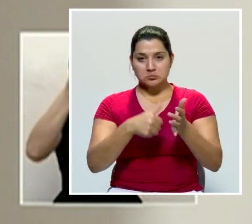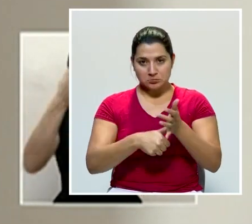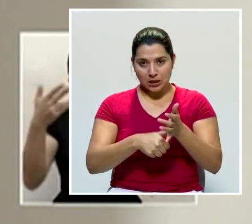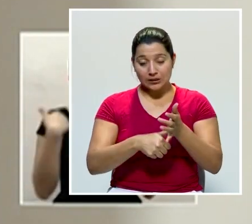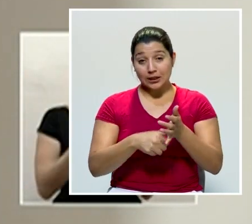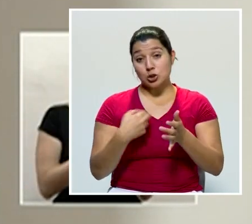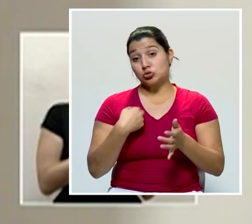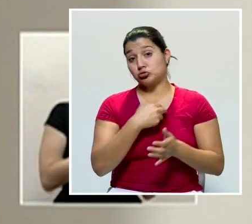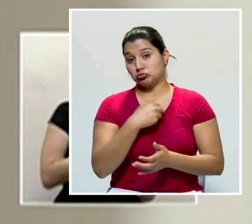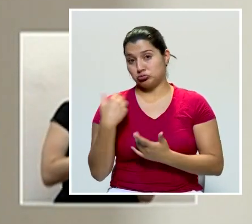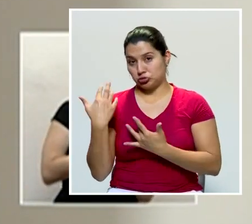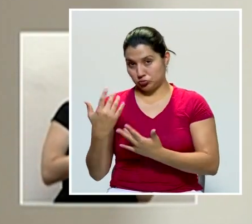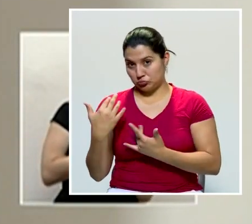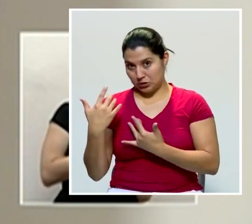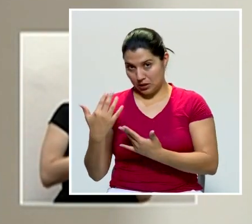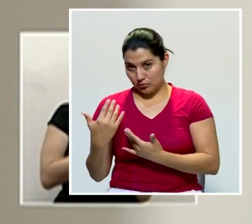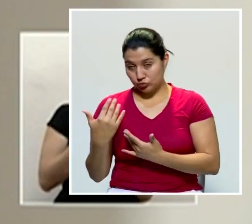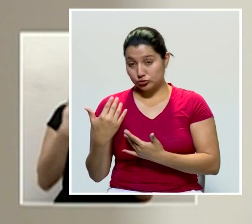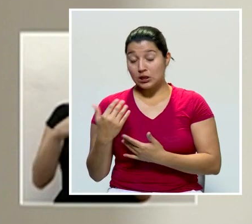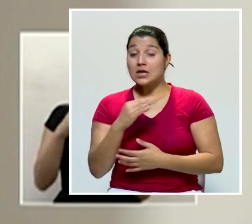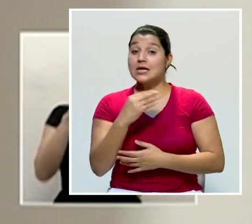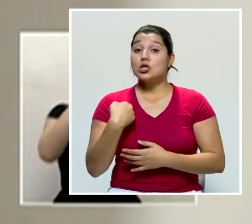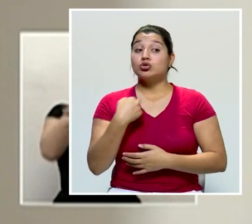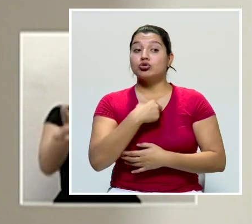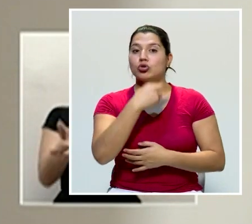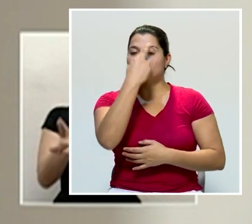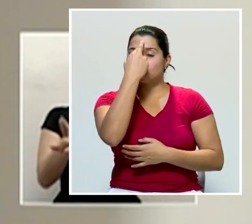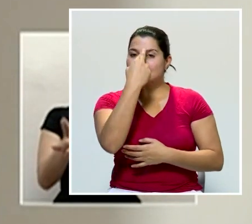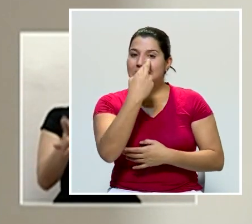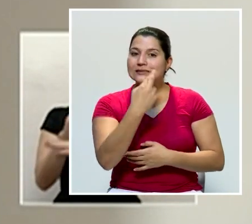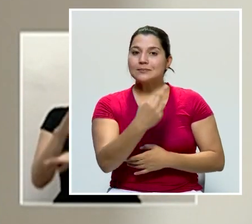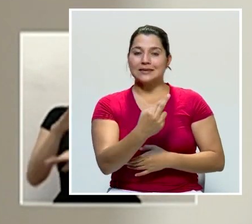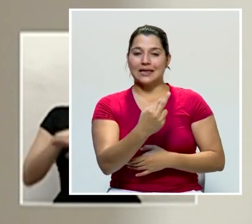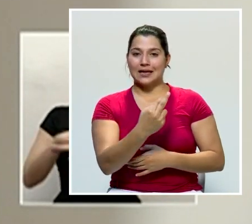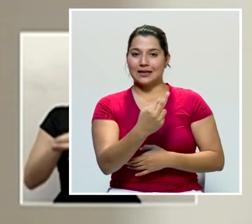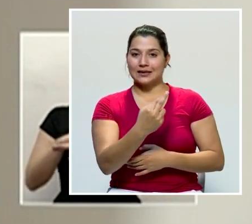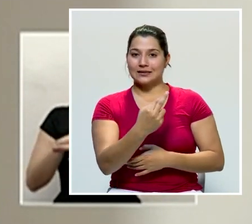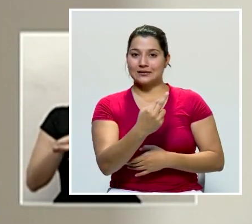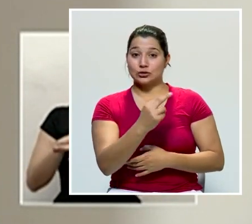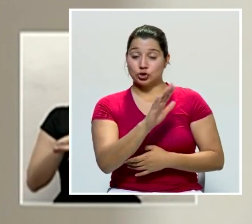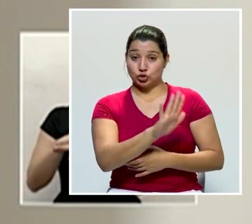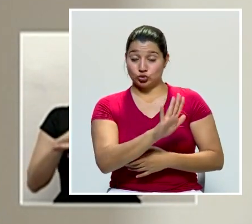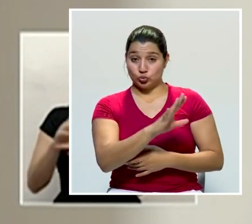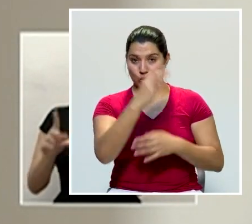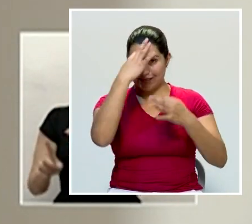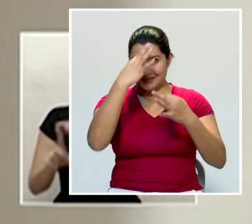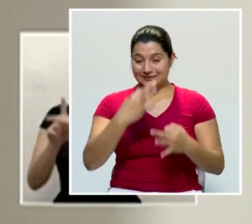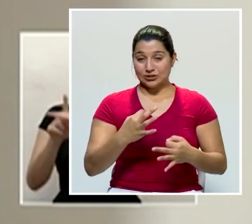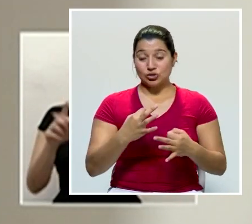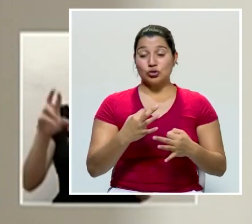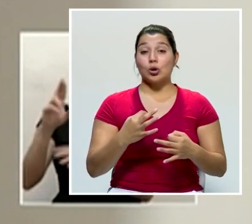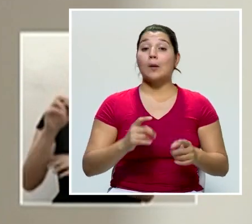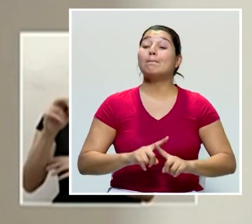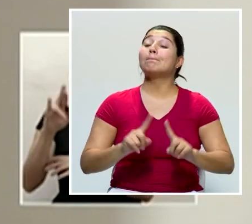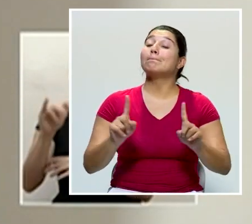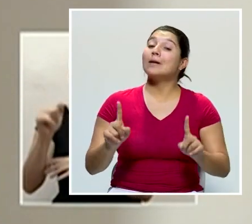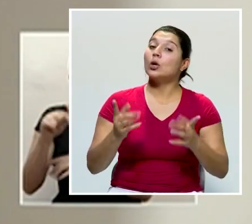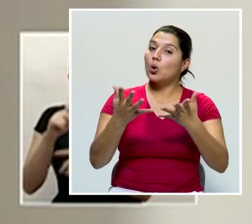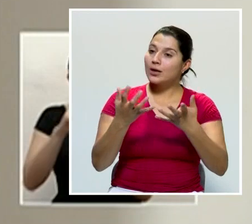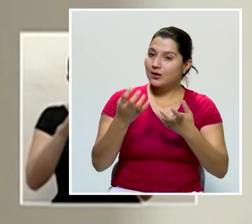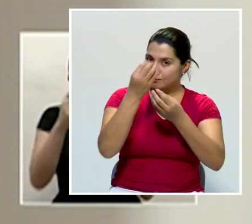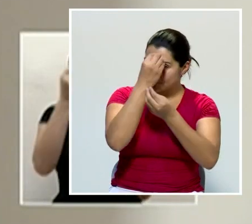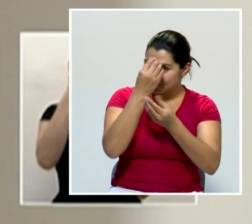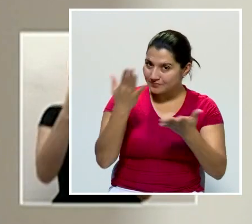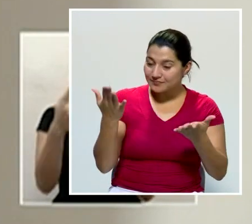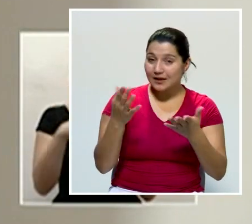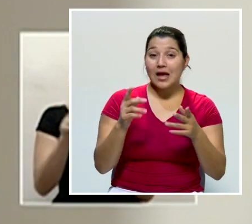nosotros esperaremos justamente y vamos a respetar con respecto a la ocurrencia de la romería, pero yo quiero sí informar a la población